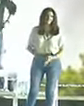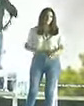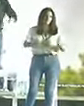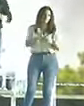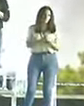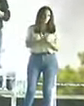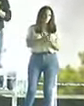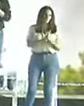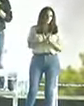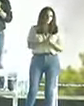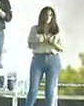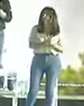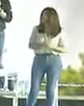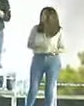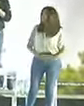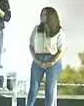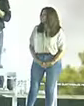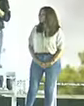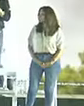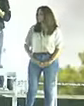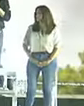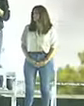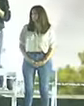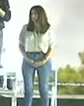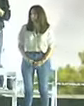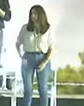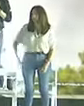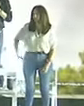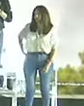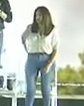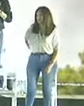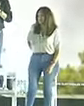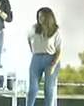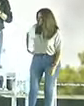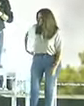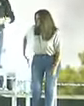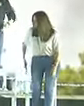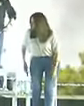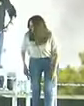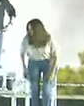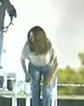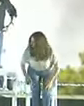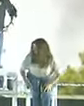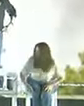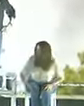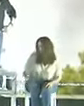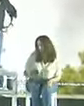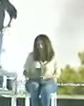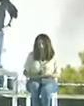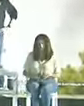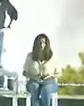a continuación tiene la palabra nuestro candidato a la presidencia municipal de Mérida romel Pacheco marrufo